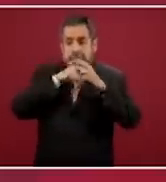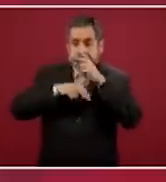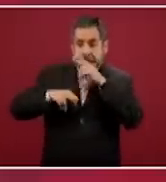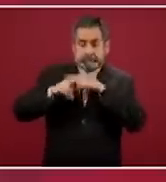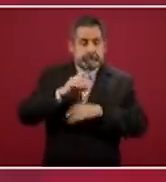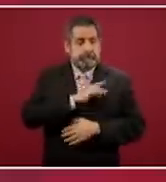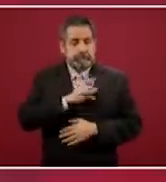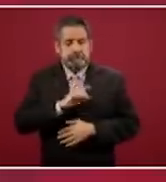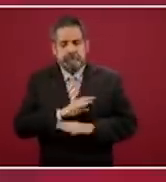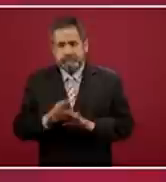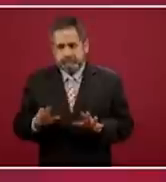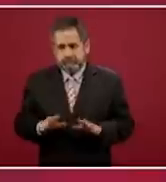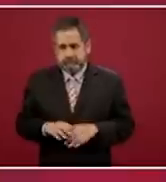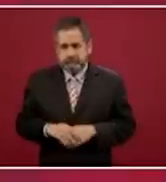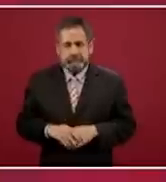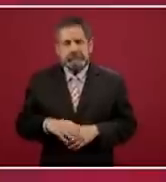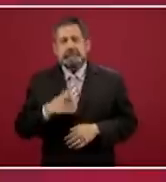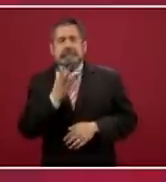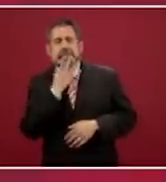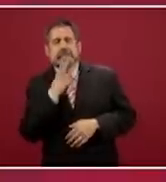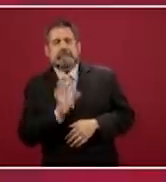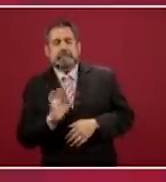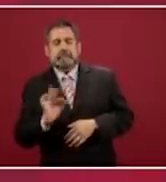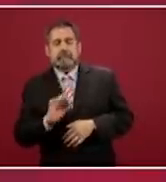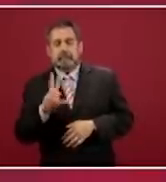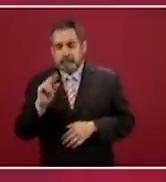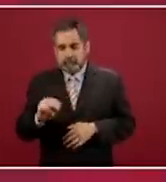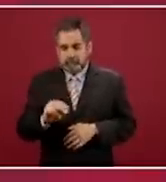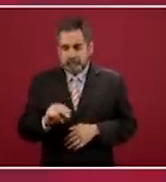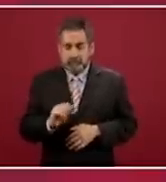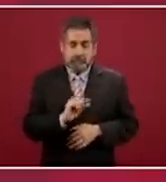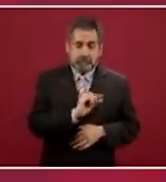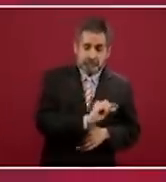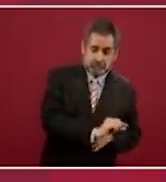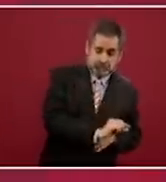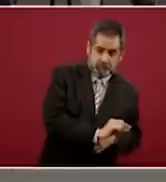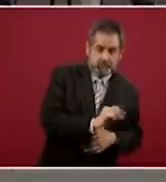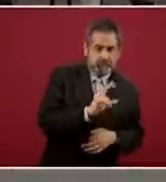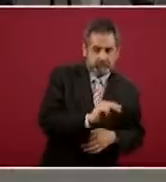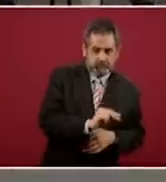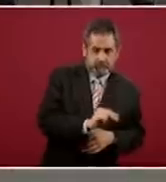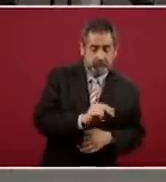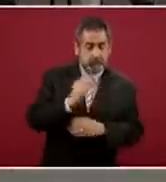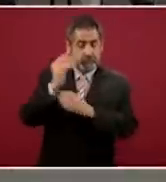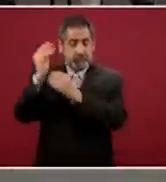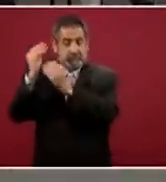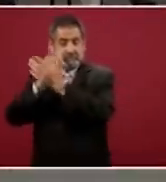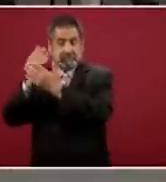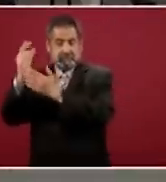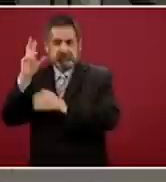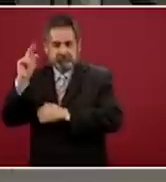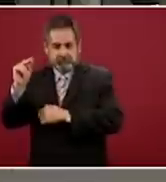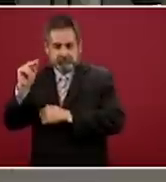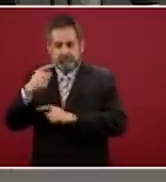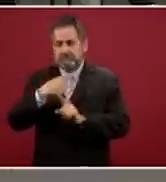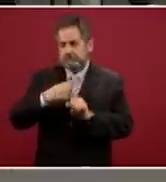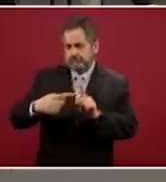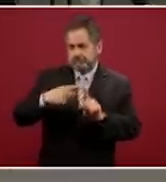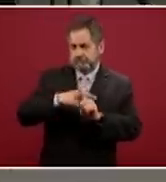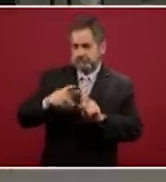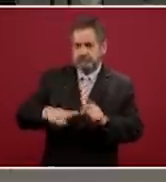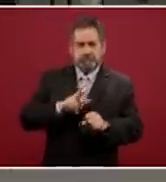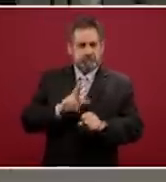no caer en omisiones, ni de más ni de menos, y cada cosa a su tiempo de acuerdo